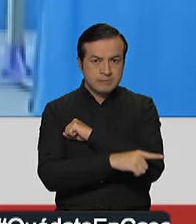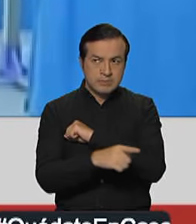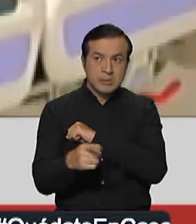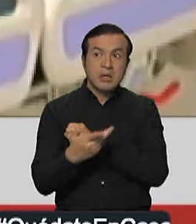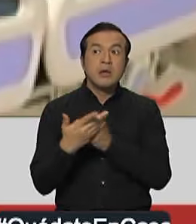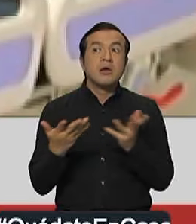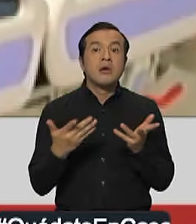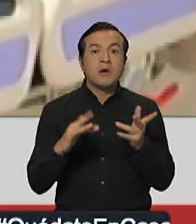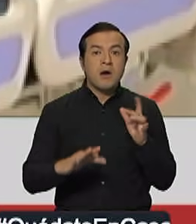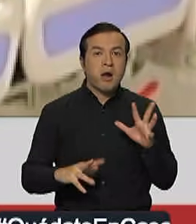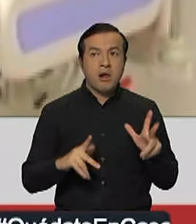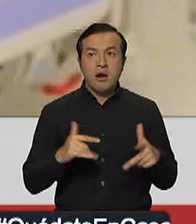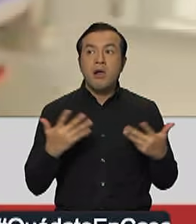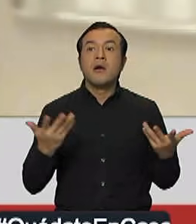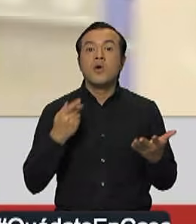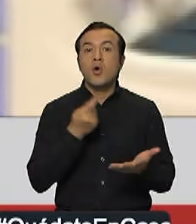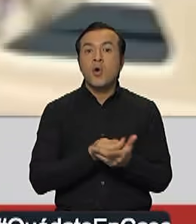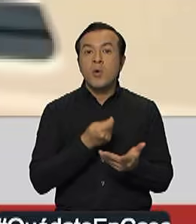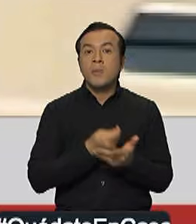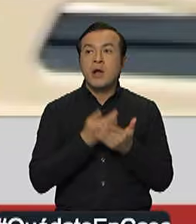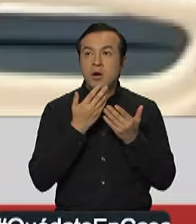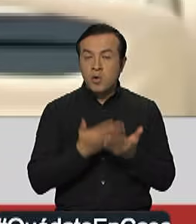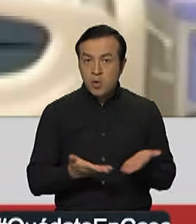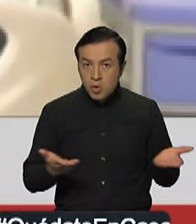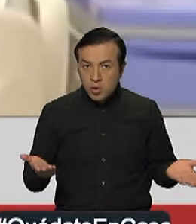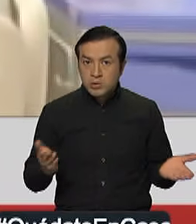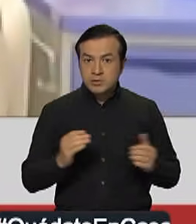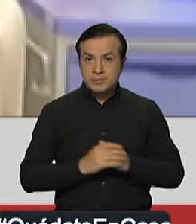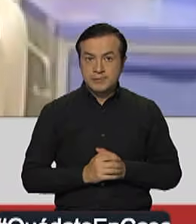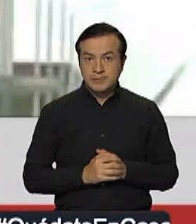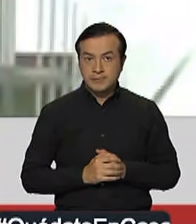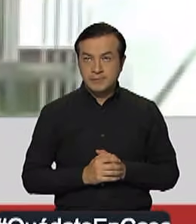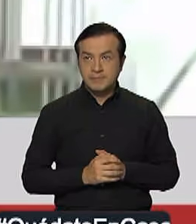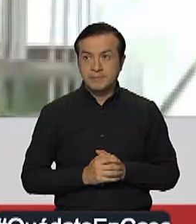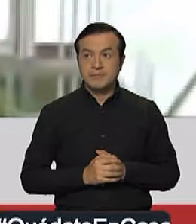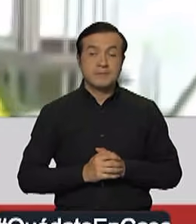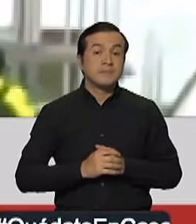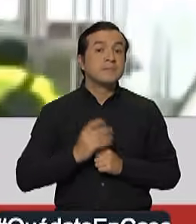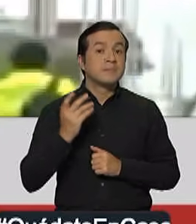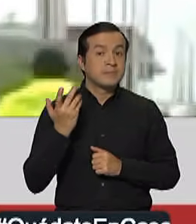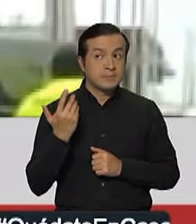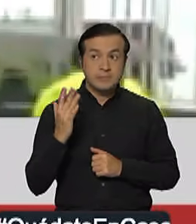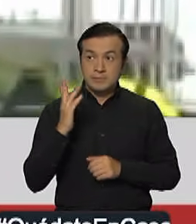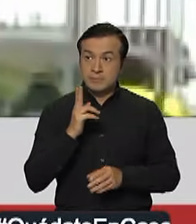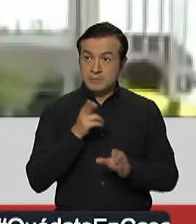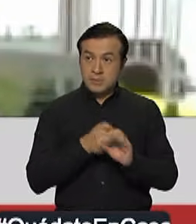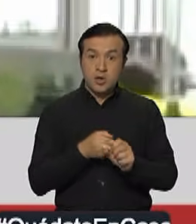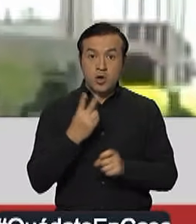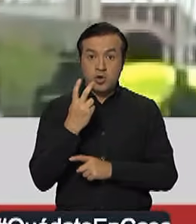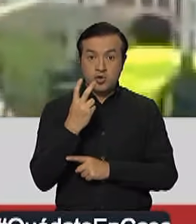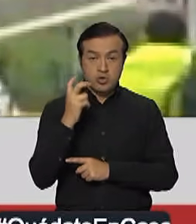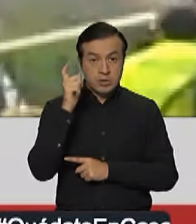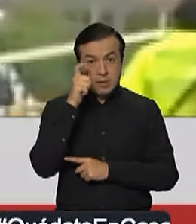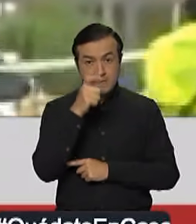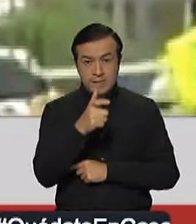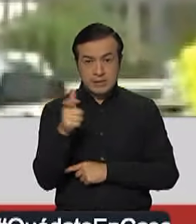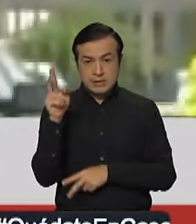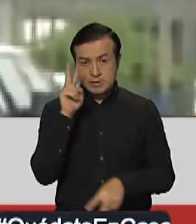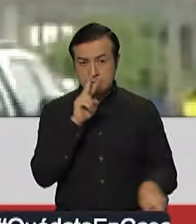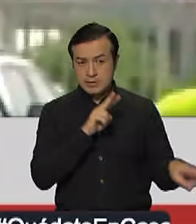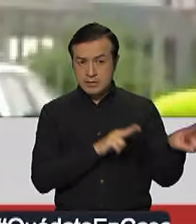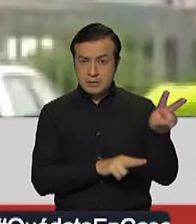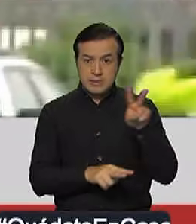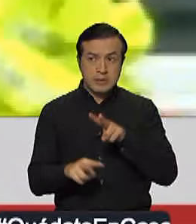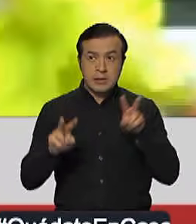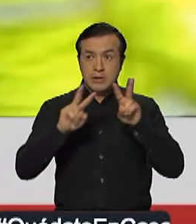de peculado en la adquisición de insumos médicos. En los operativos participaron 12 agentes fiscales que intervinieron en